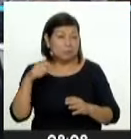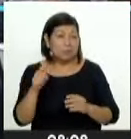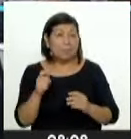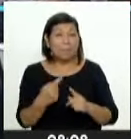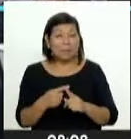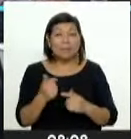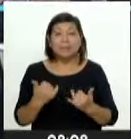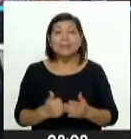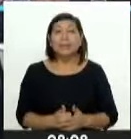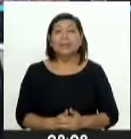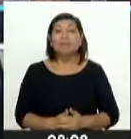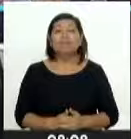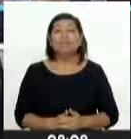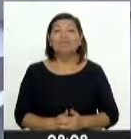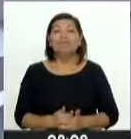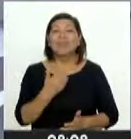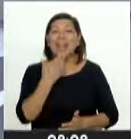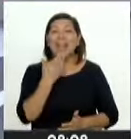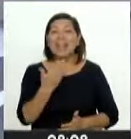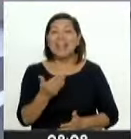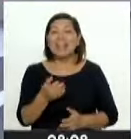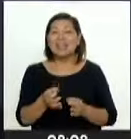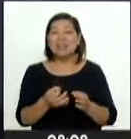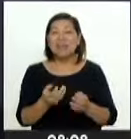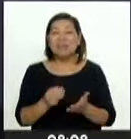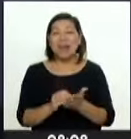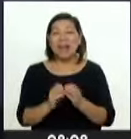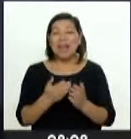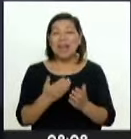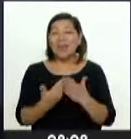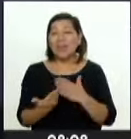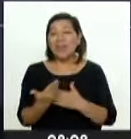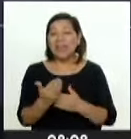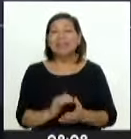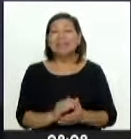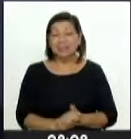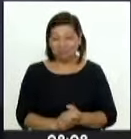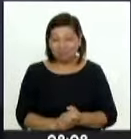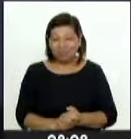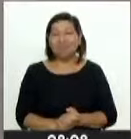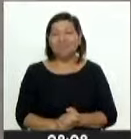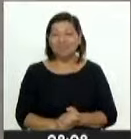semestre. Muy bien. Jorge, muchísimas gracias por haber estado con nosotros. Gracias. Buen día. Carrillo, economista, especialista de la